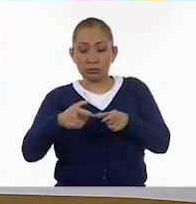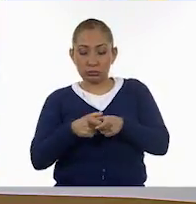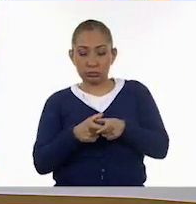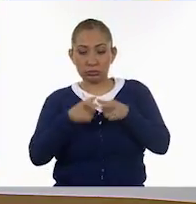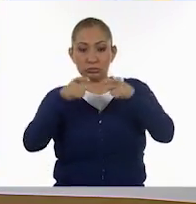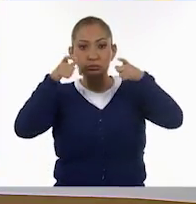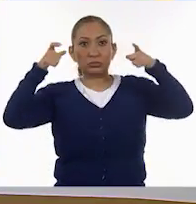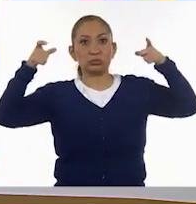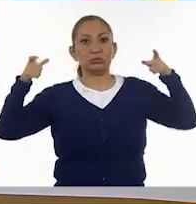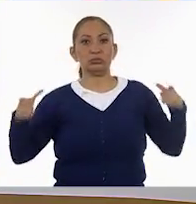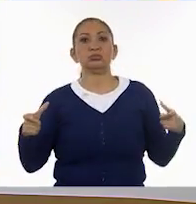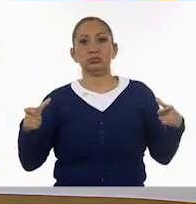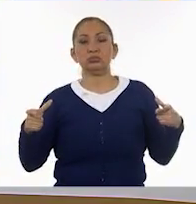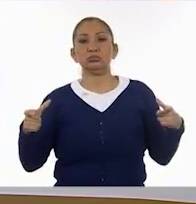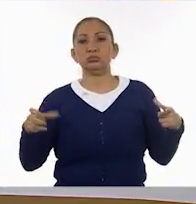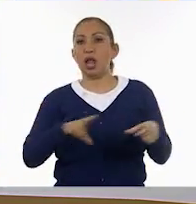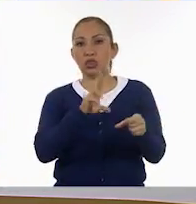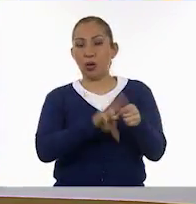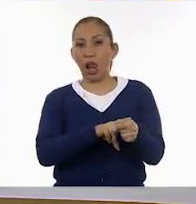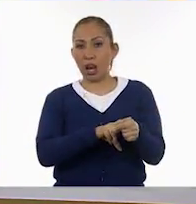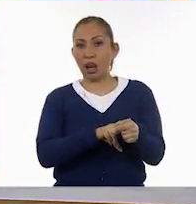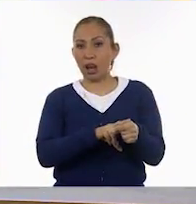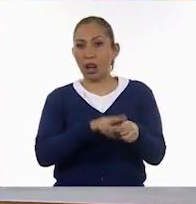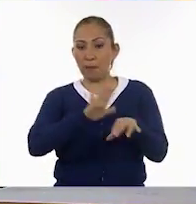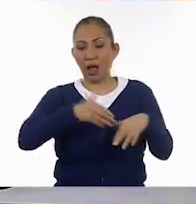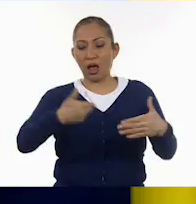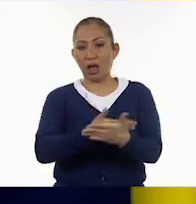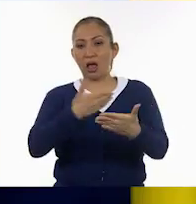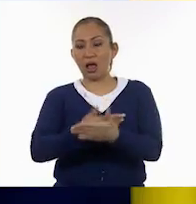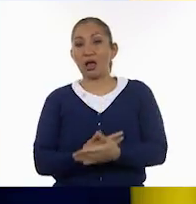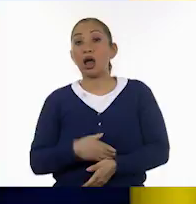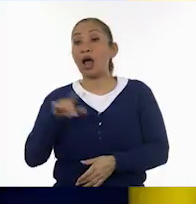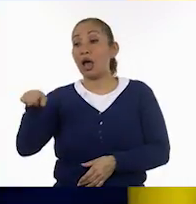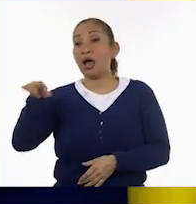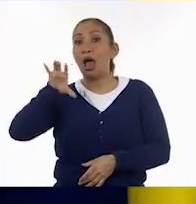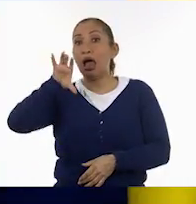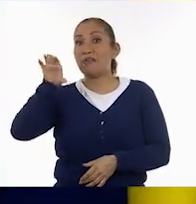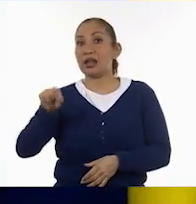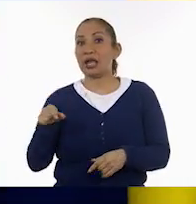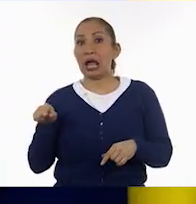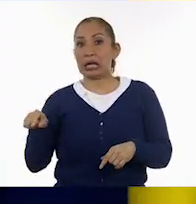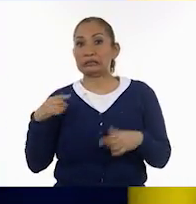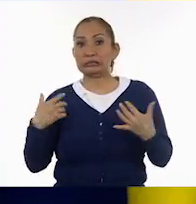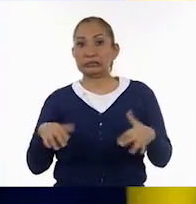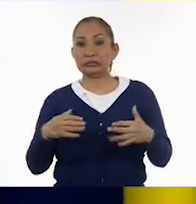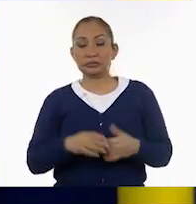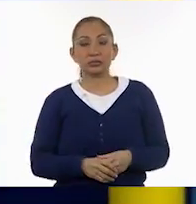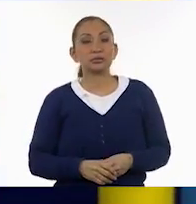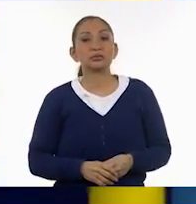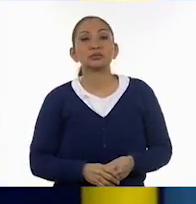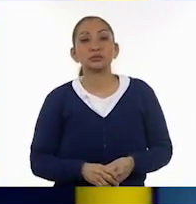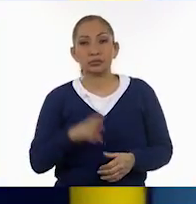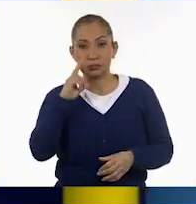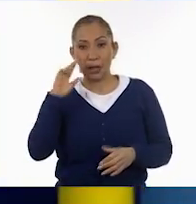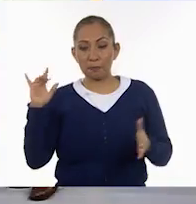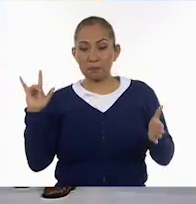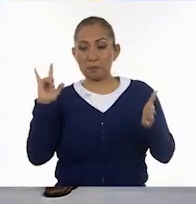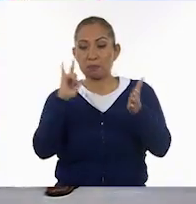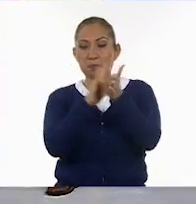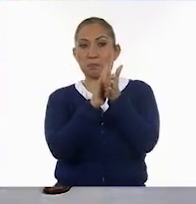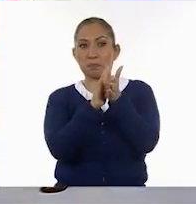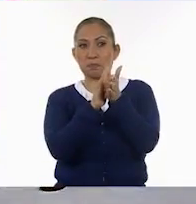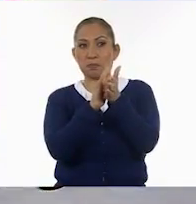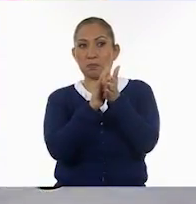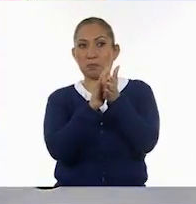crecimiento natural. El que tiene el mayor crecimiento es África. Y aquí lo tenemos, lo vamos a colocar también,